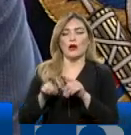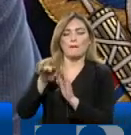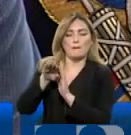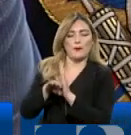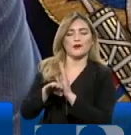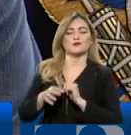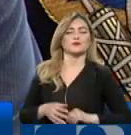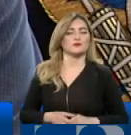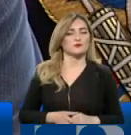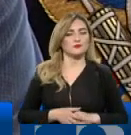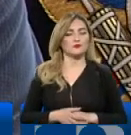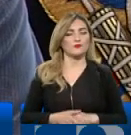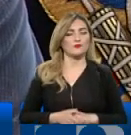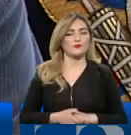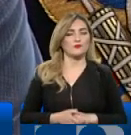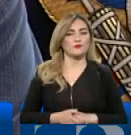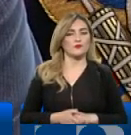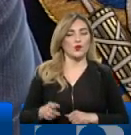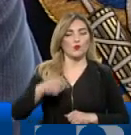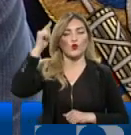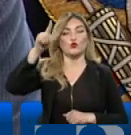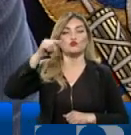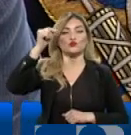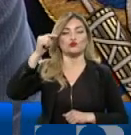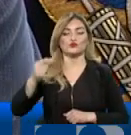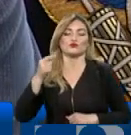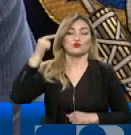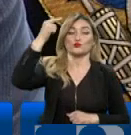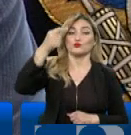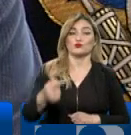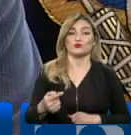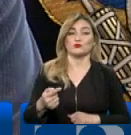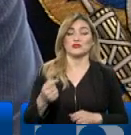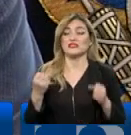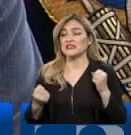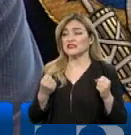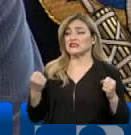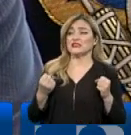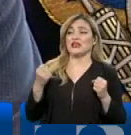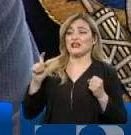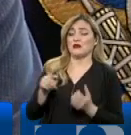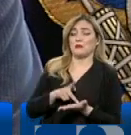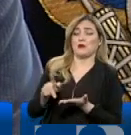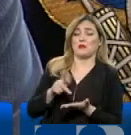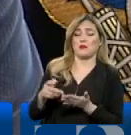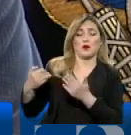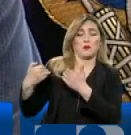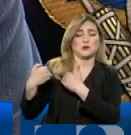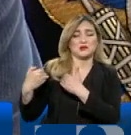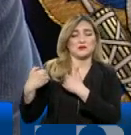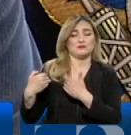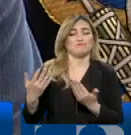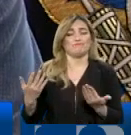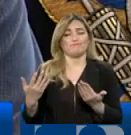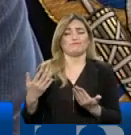y que no sea el próximo gobierno, el subsiguiente, los que tengan que asumir la irresponsabilidad de haber generado